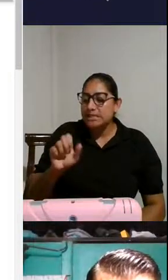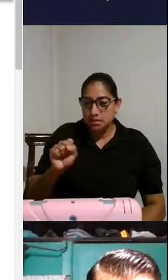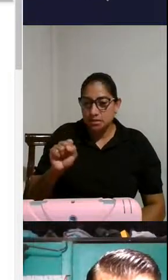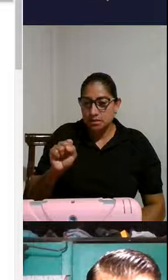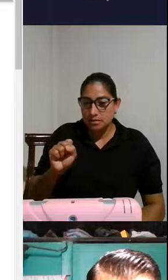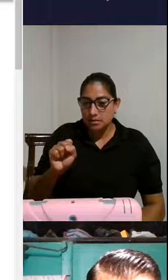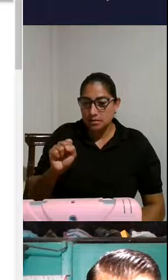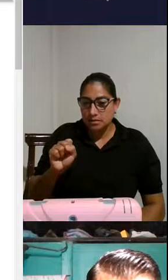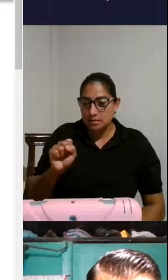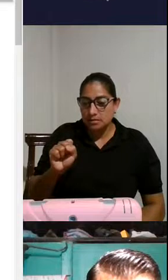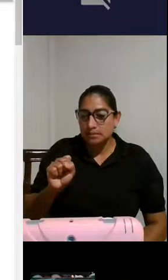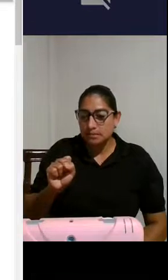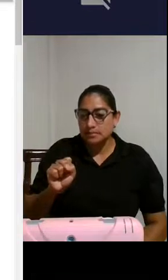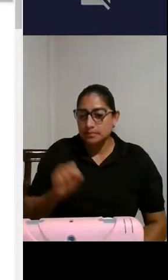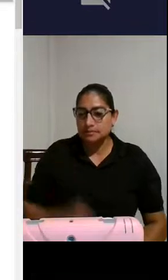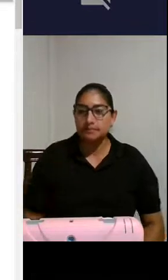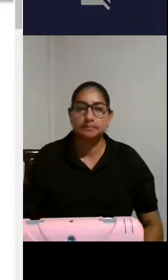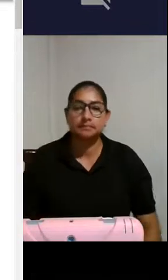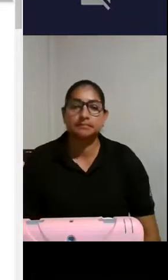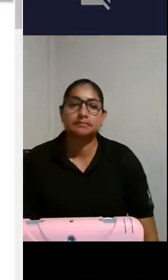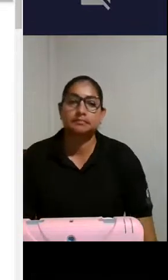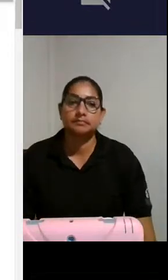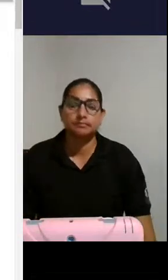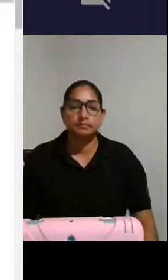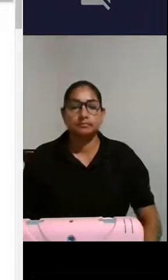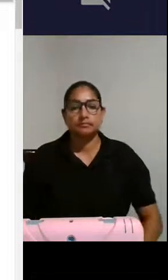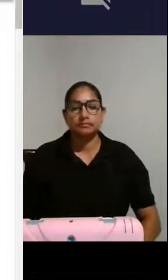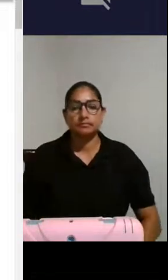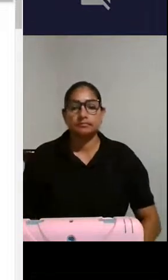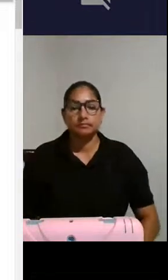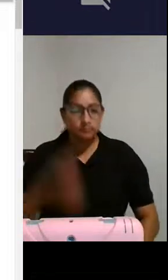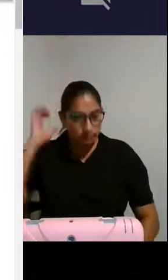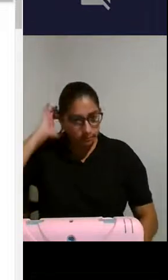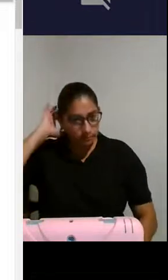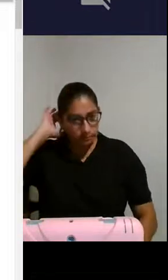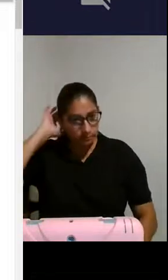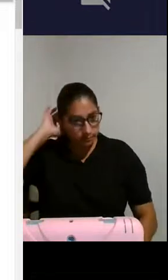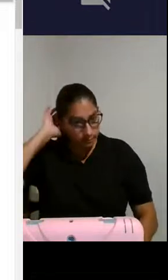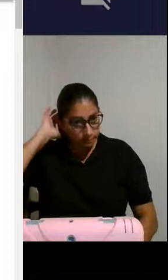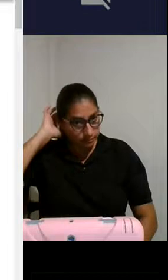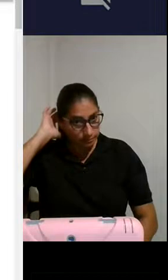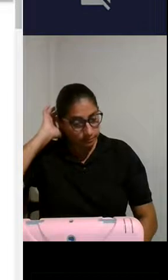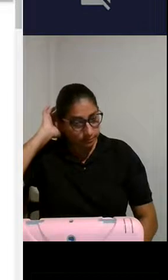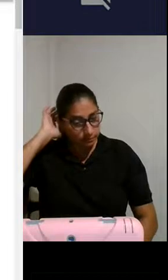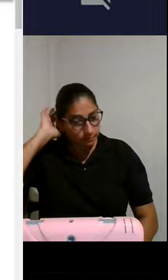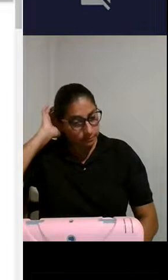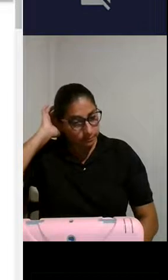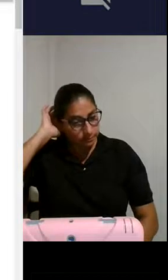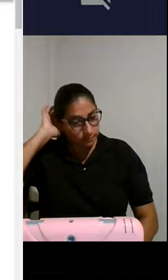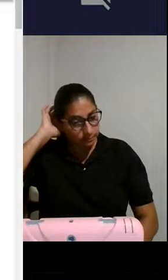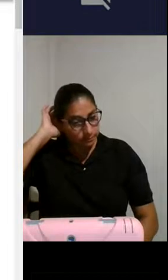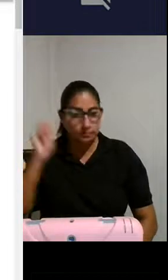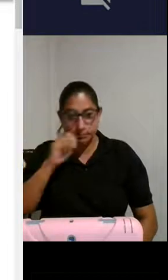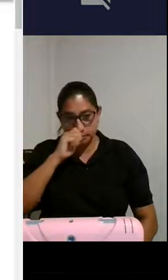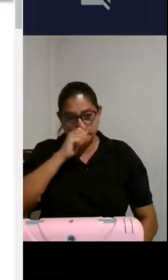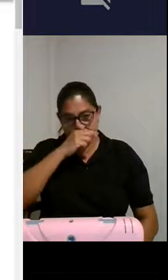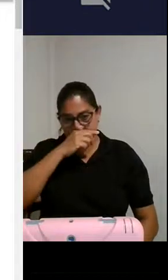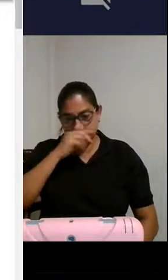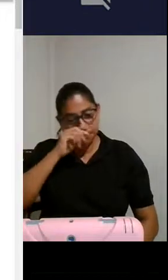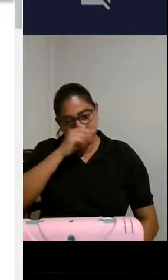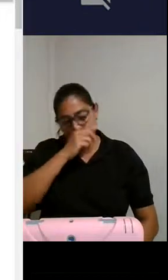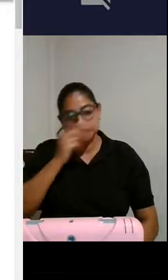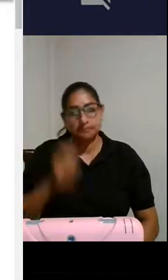de a sobre x menos a, ¿Mm? eso no es igual a la fórmula para hallar la pendiente de